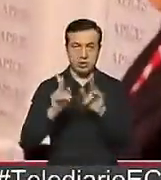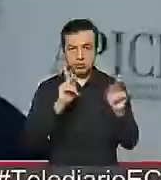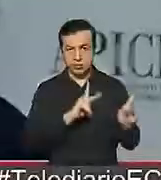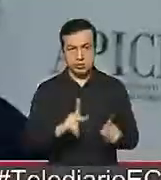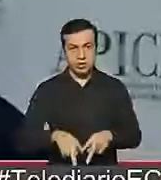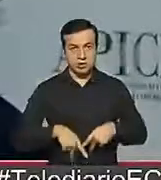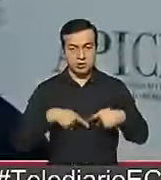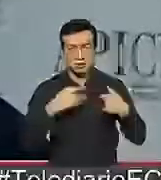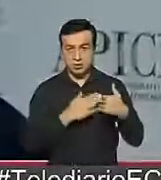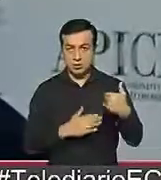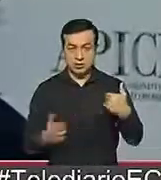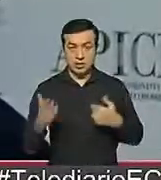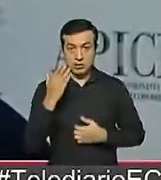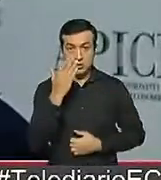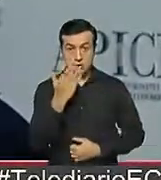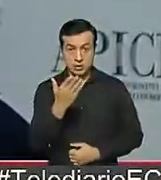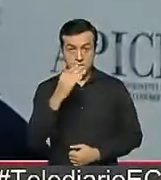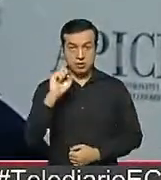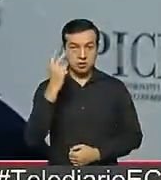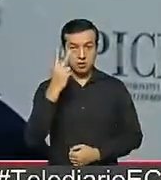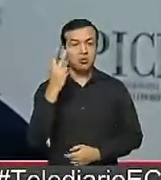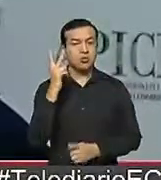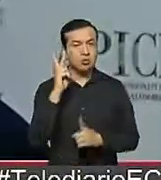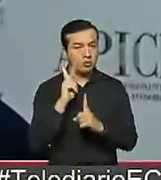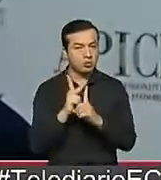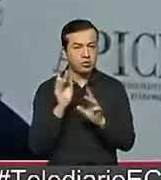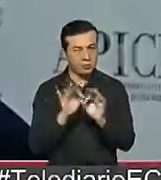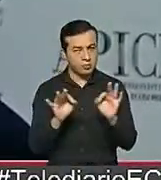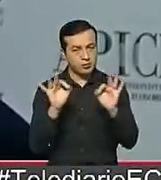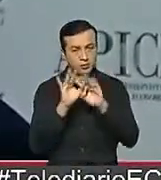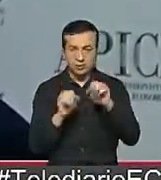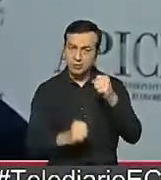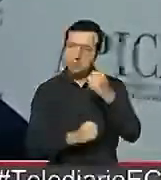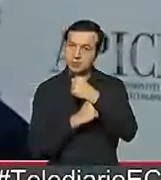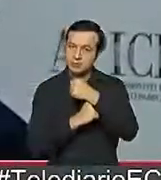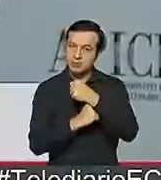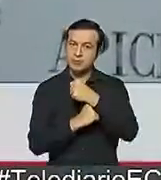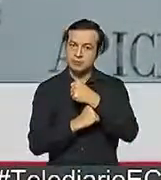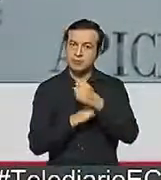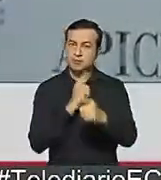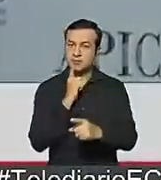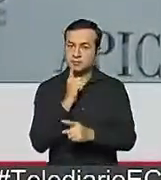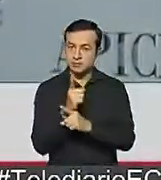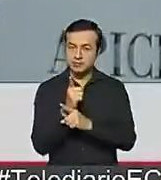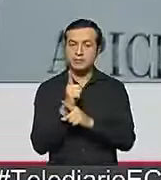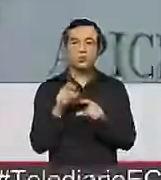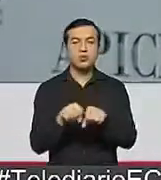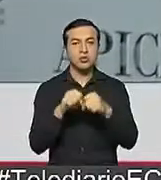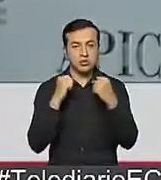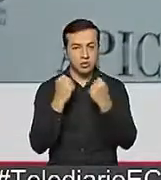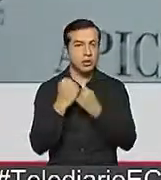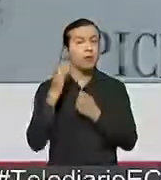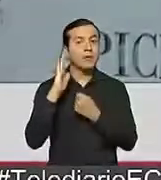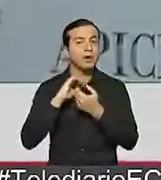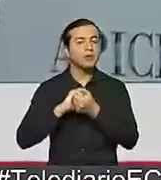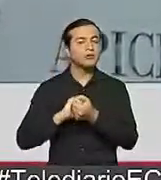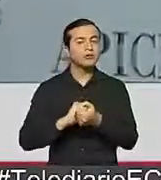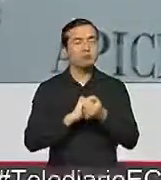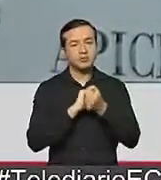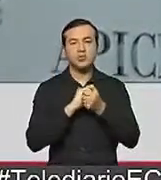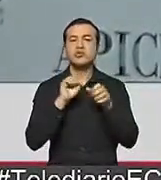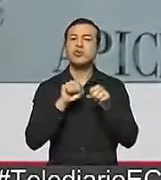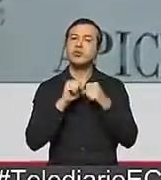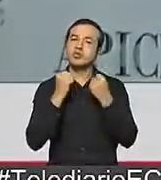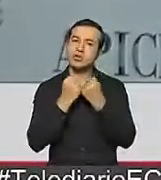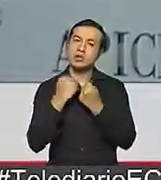Vida. Y ese es el segundo pilar fundamental del Ecuador que estamos construyendo, construir una sociedad más solidaria, una